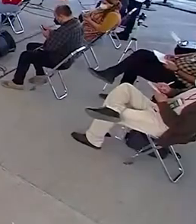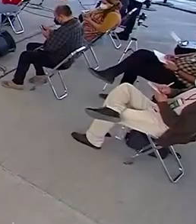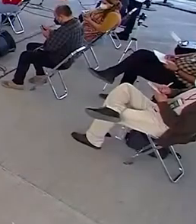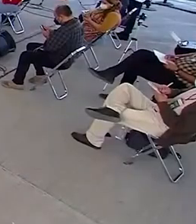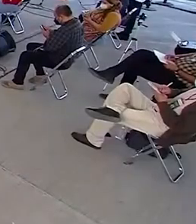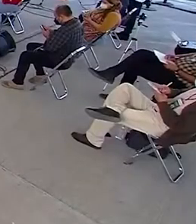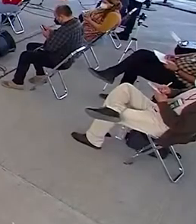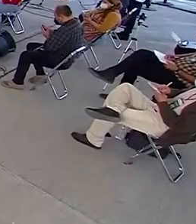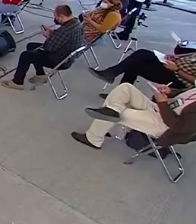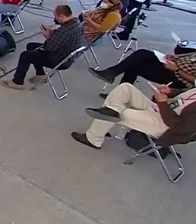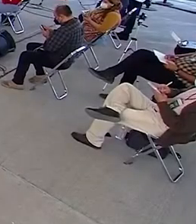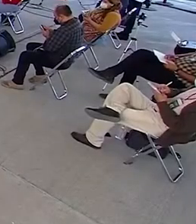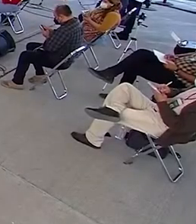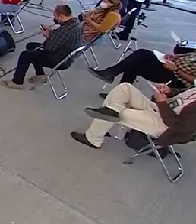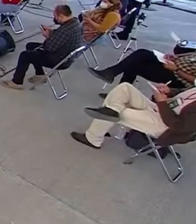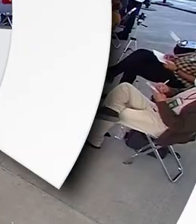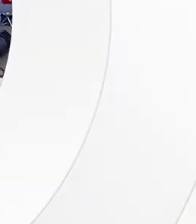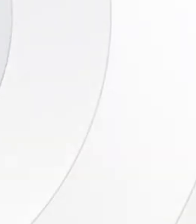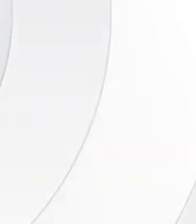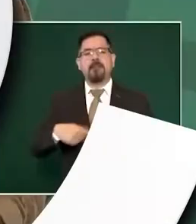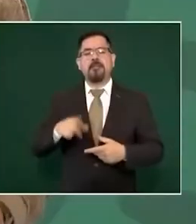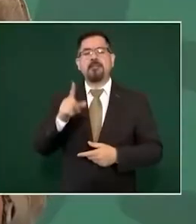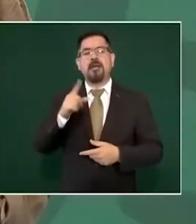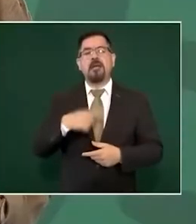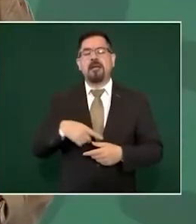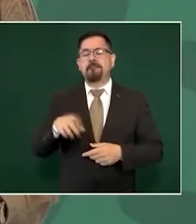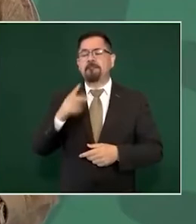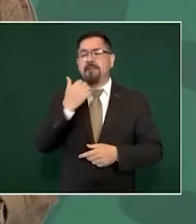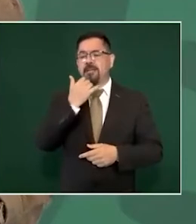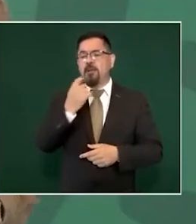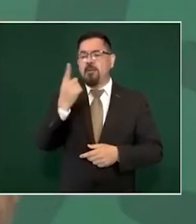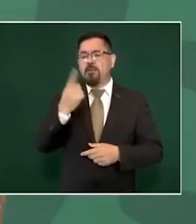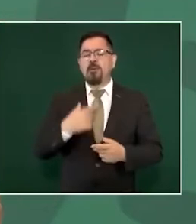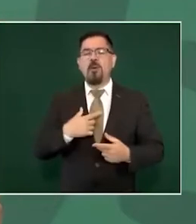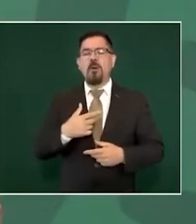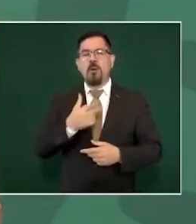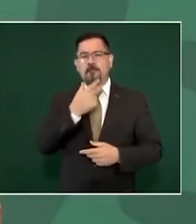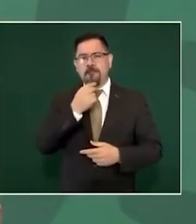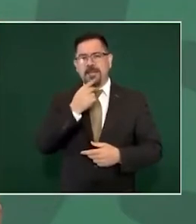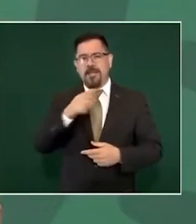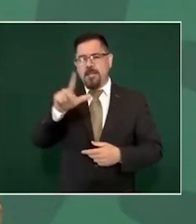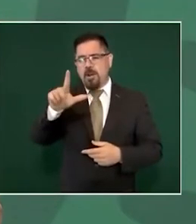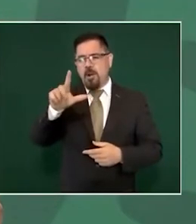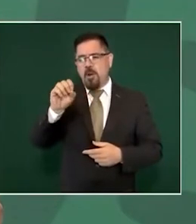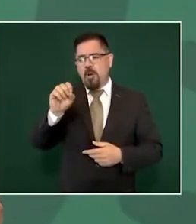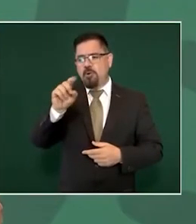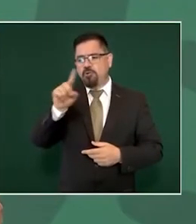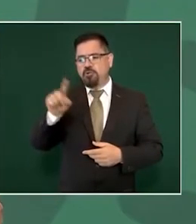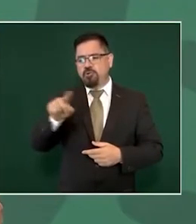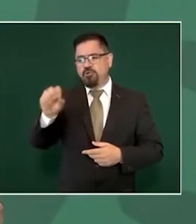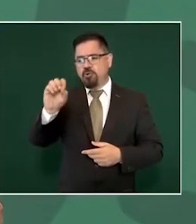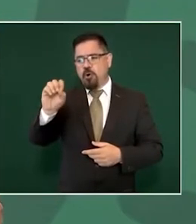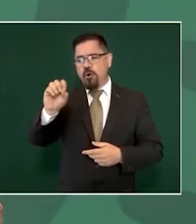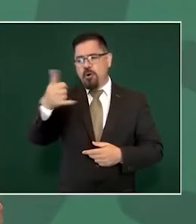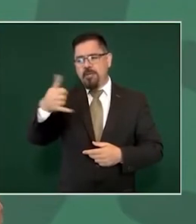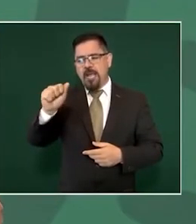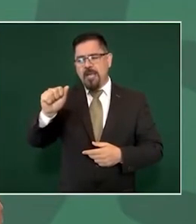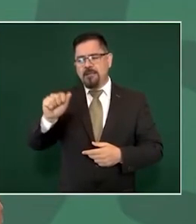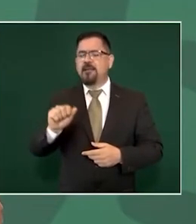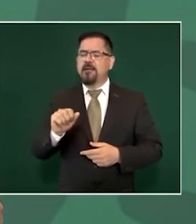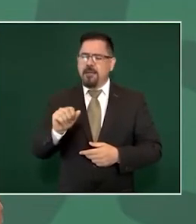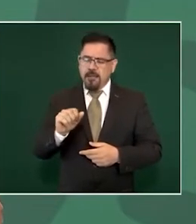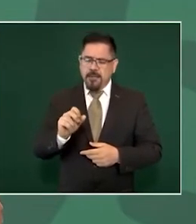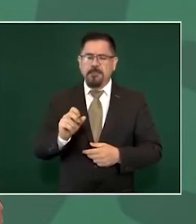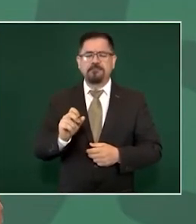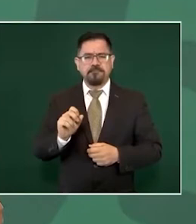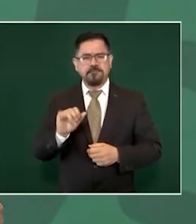invertir en el ejercicio de la revocación de mandato. Lozoya. Sí, Emilio Lozoya. Lozoya. Sí, pues este es